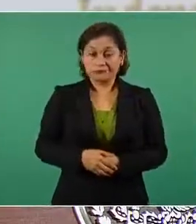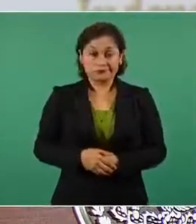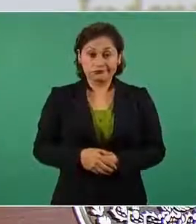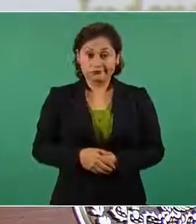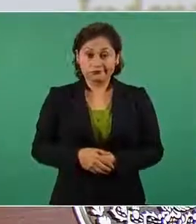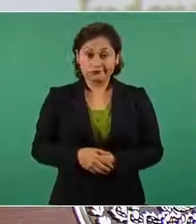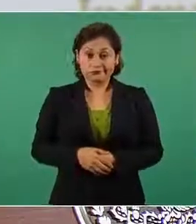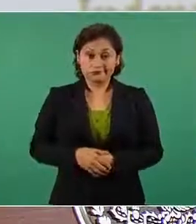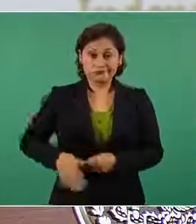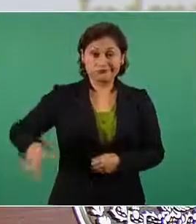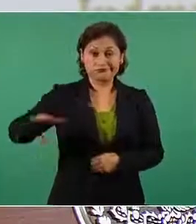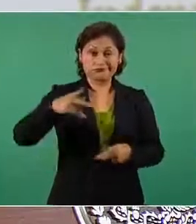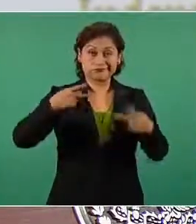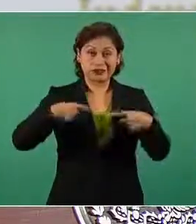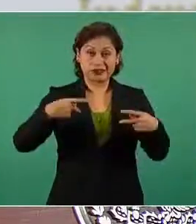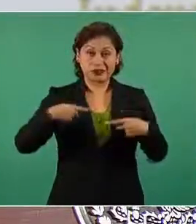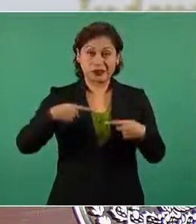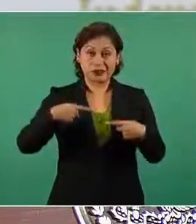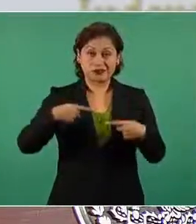se sabía menos